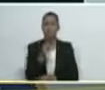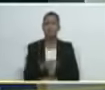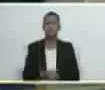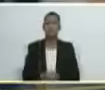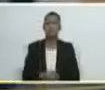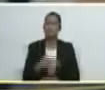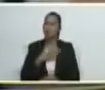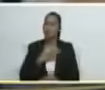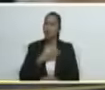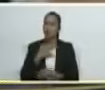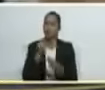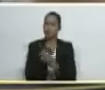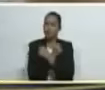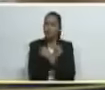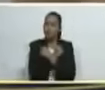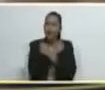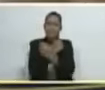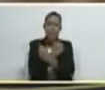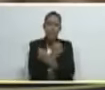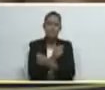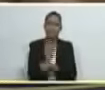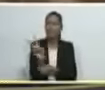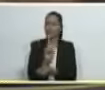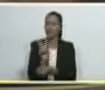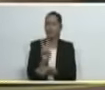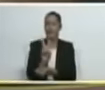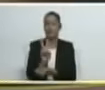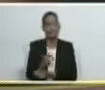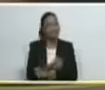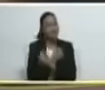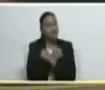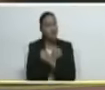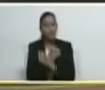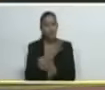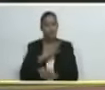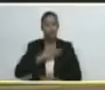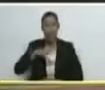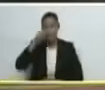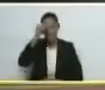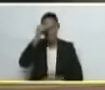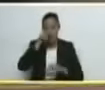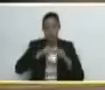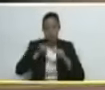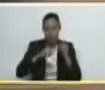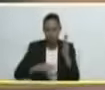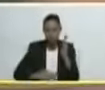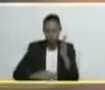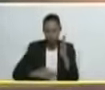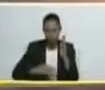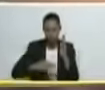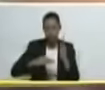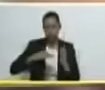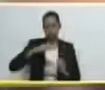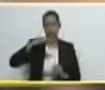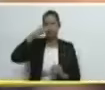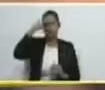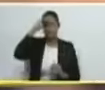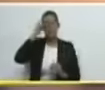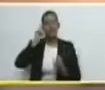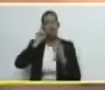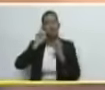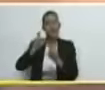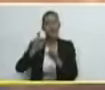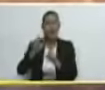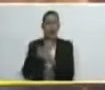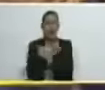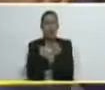amo infinitamente esta patria y aprendí de niño a cultivar la lealtad y la felicidad con el ser